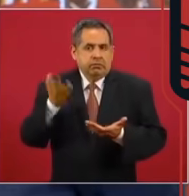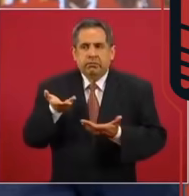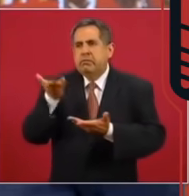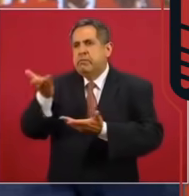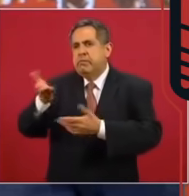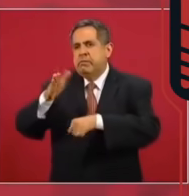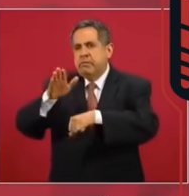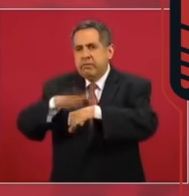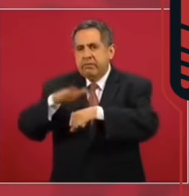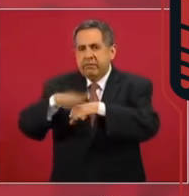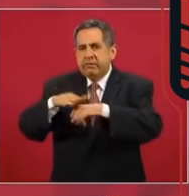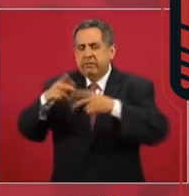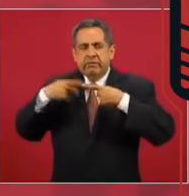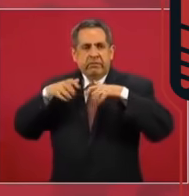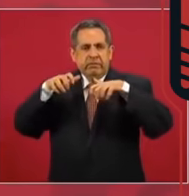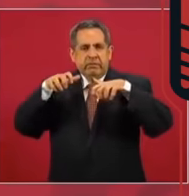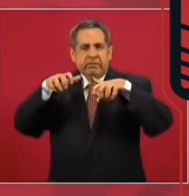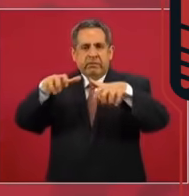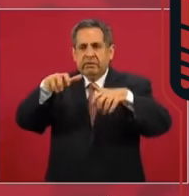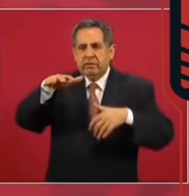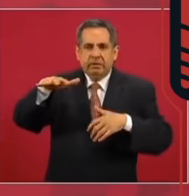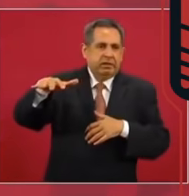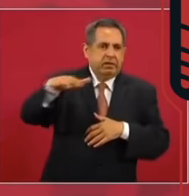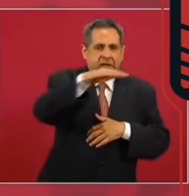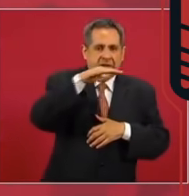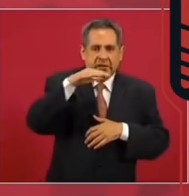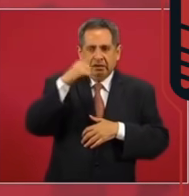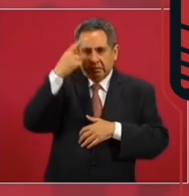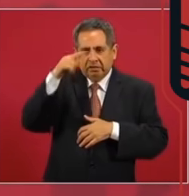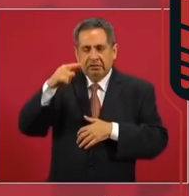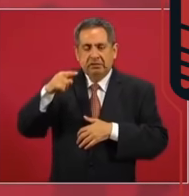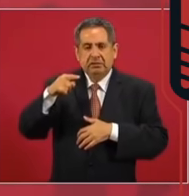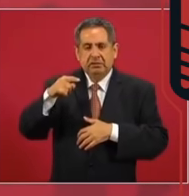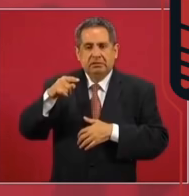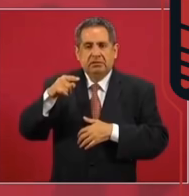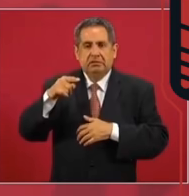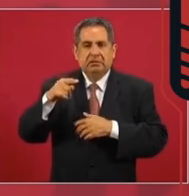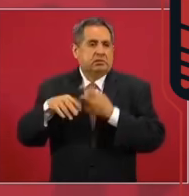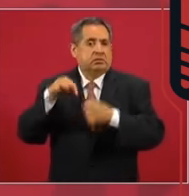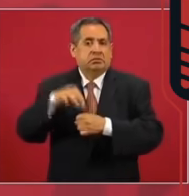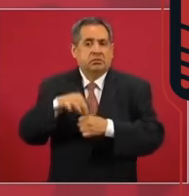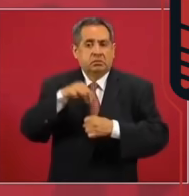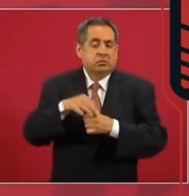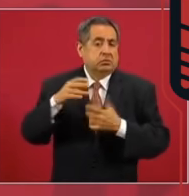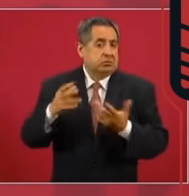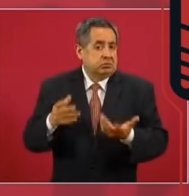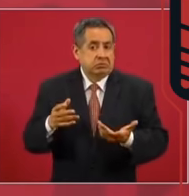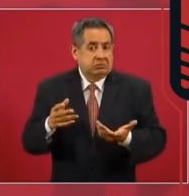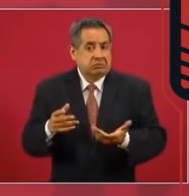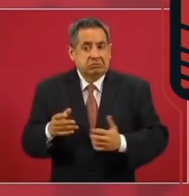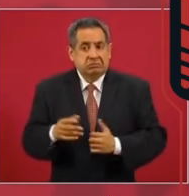convocar al pueblo a que no voten por